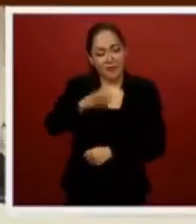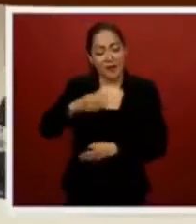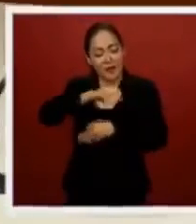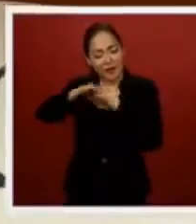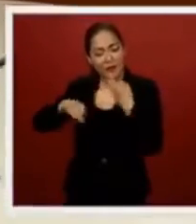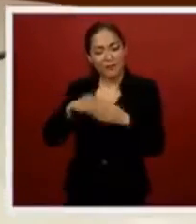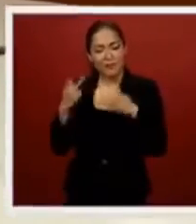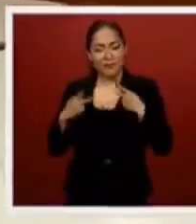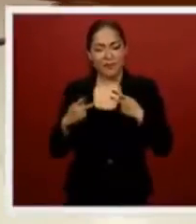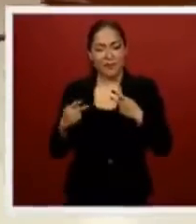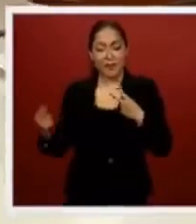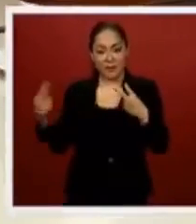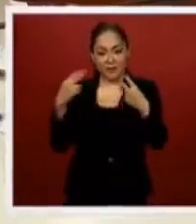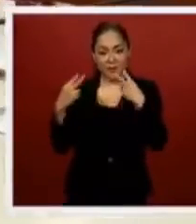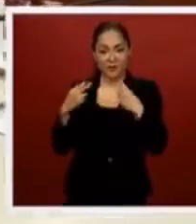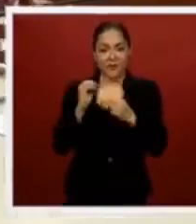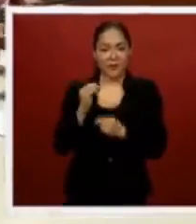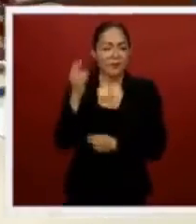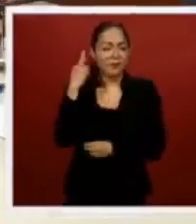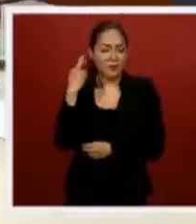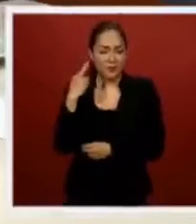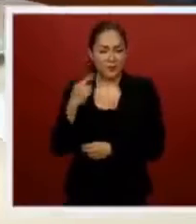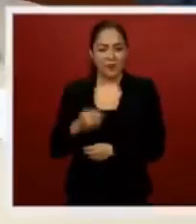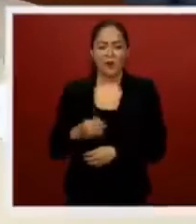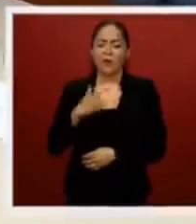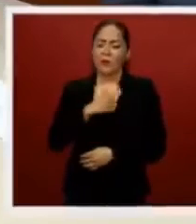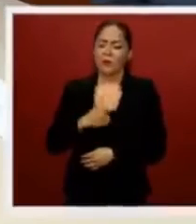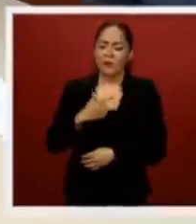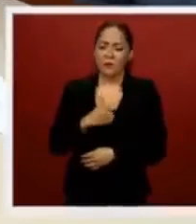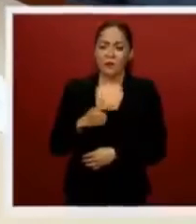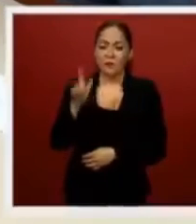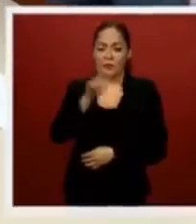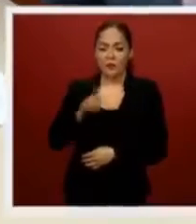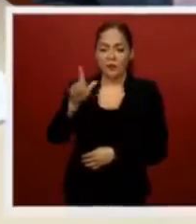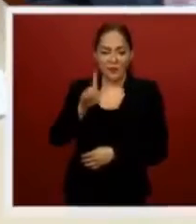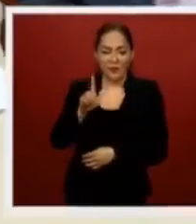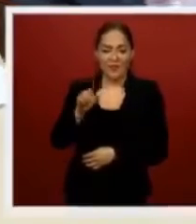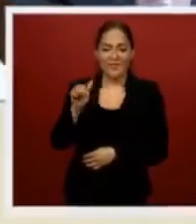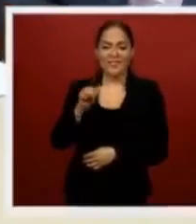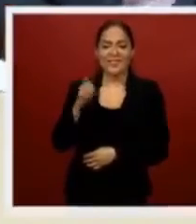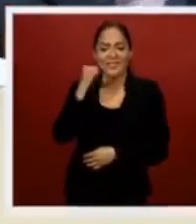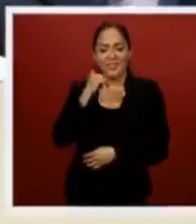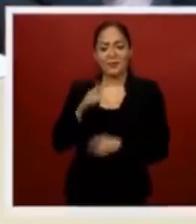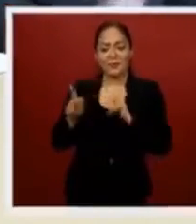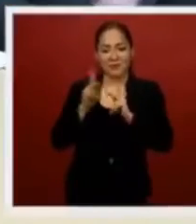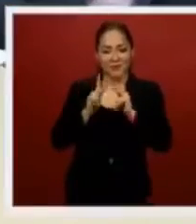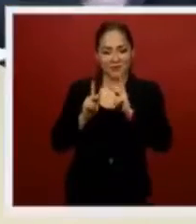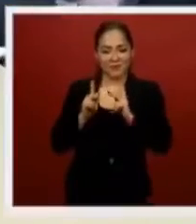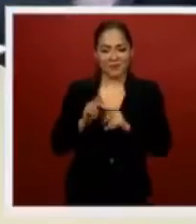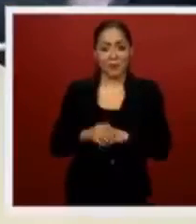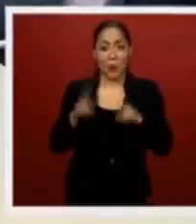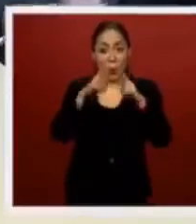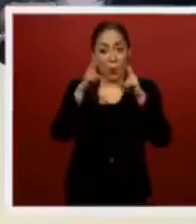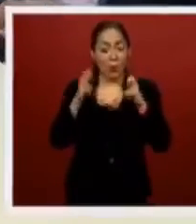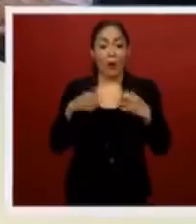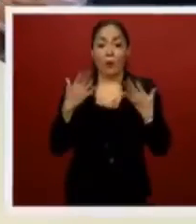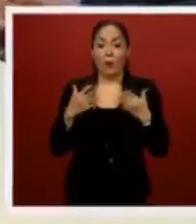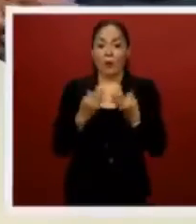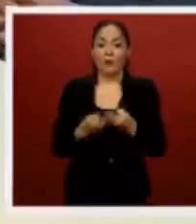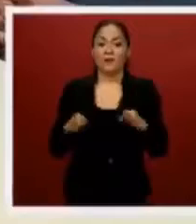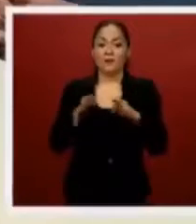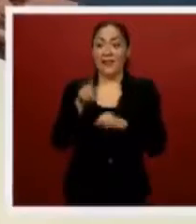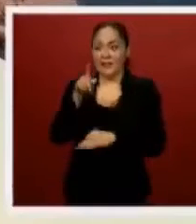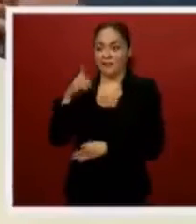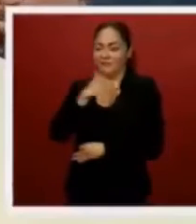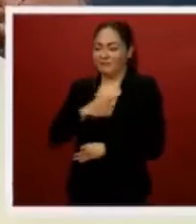todas las personas que siguen este programa y gustoso de venir el lunes a dialogar aquí contigo. Un tema muy interesante que hoy nos traes, Así que es. además veo